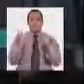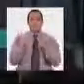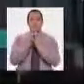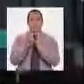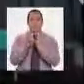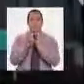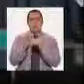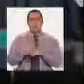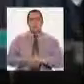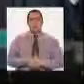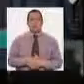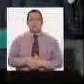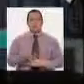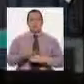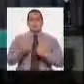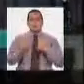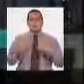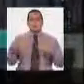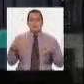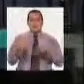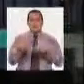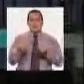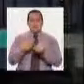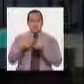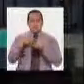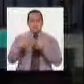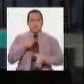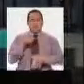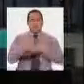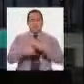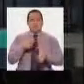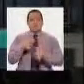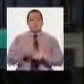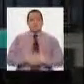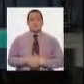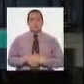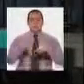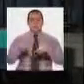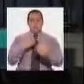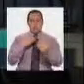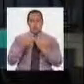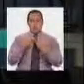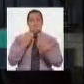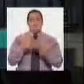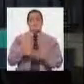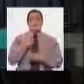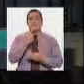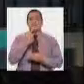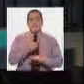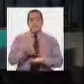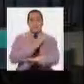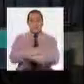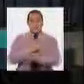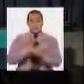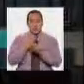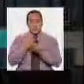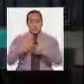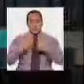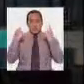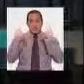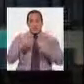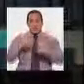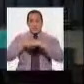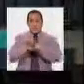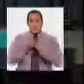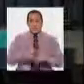que involucra a varios personajes, de esa manera, entonces, según lo que usted ha mencionado, ¿se enmarca